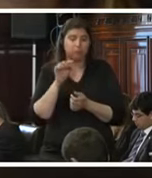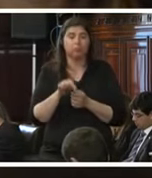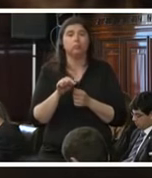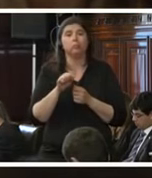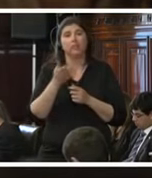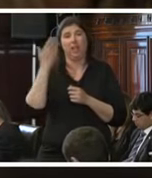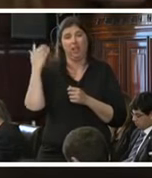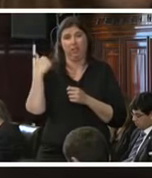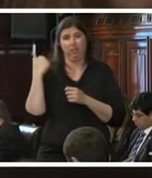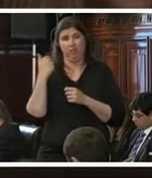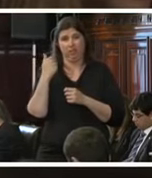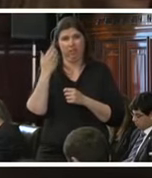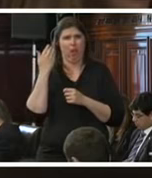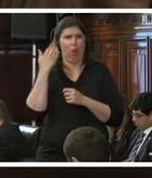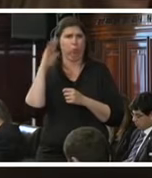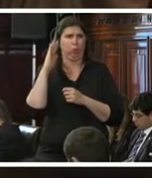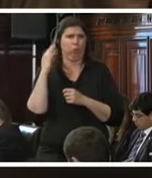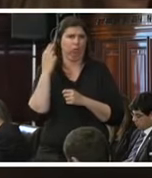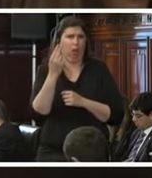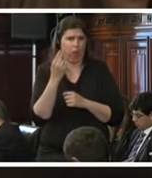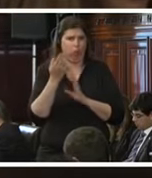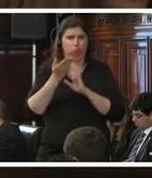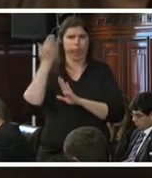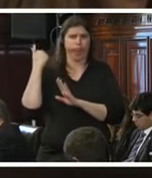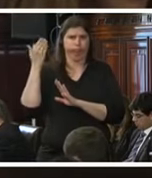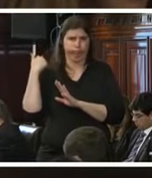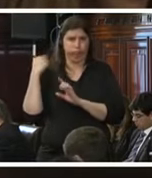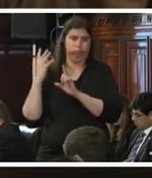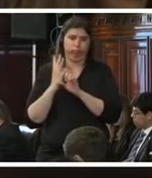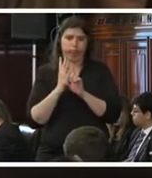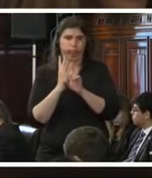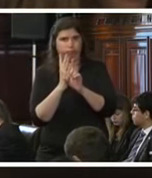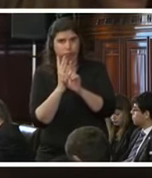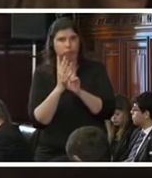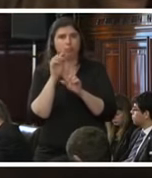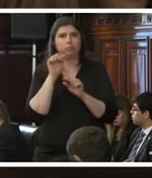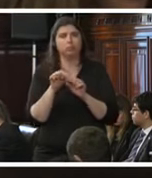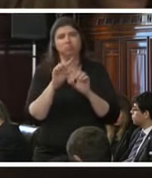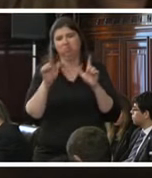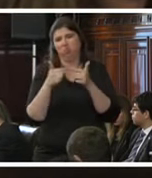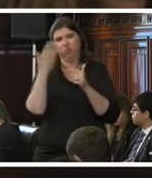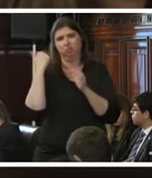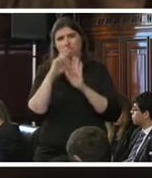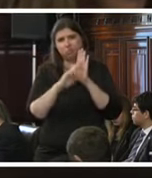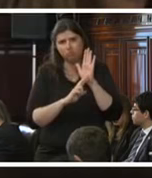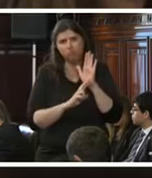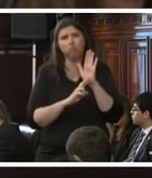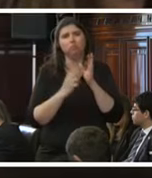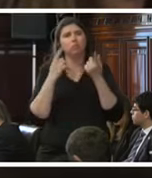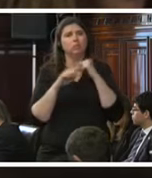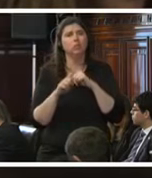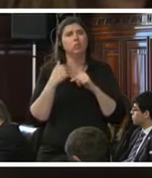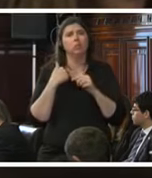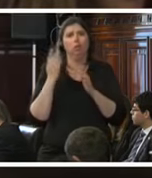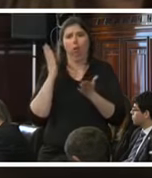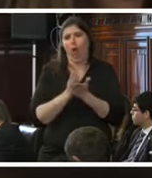vertical y autoritario, la persecución sin reglas otorga a las hegemonías la potestad de